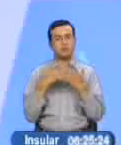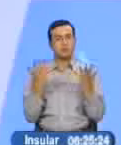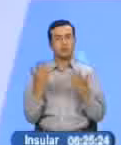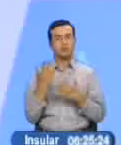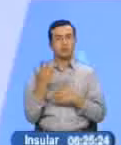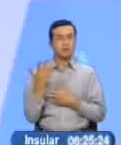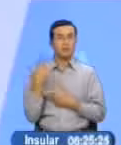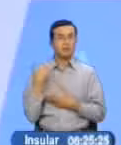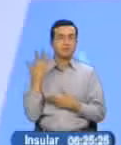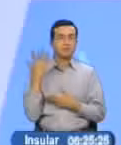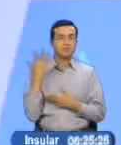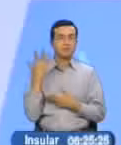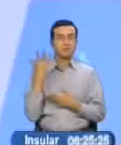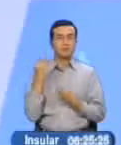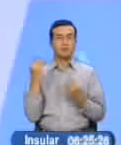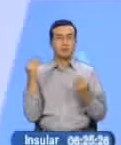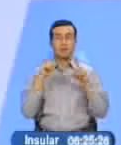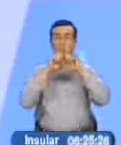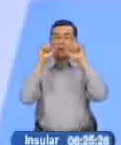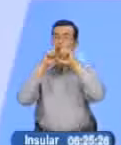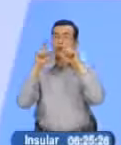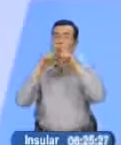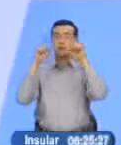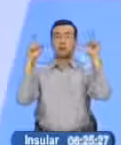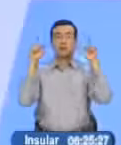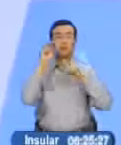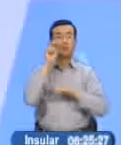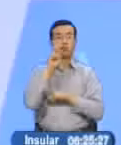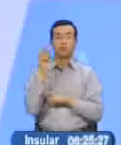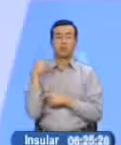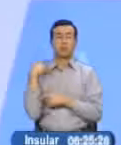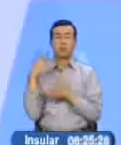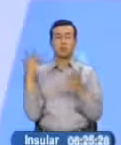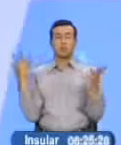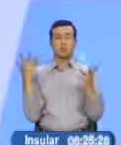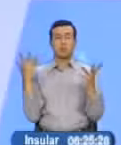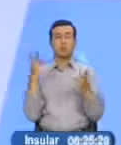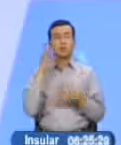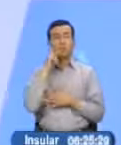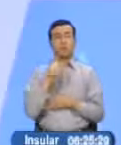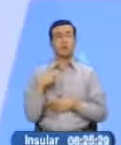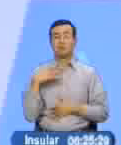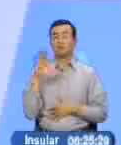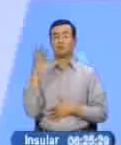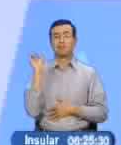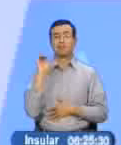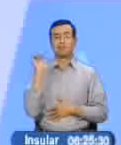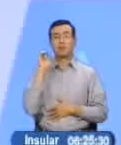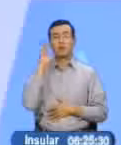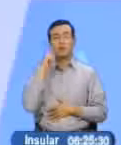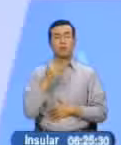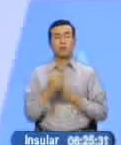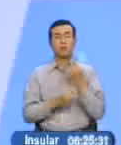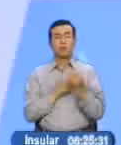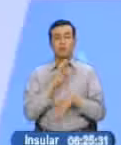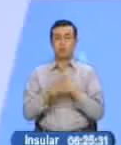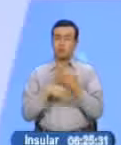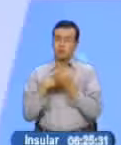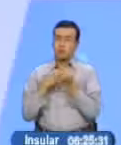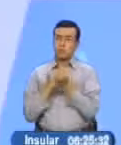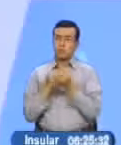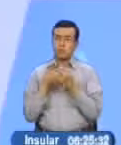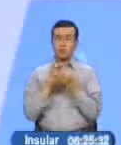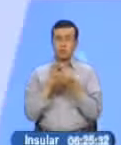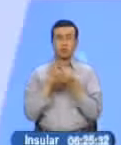tenemos grandes empresas turísticas, grandes monopolios, en Cuenca no tenemos. En Cuenca nos damos todos de la mano